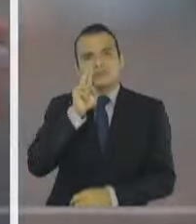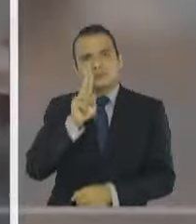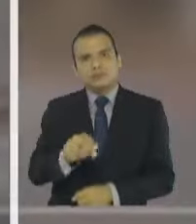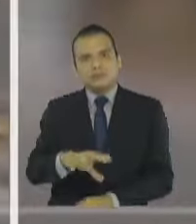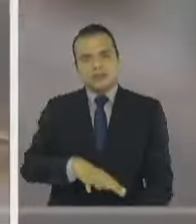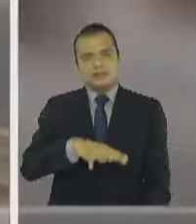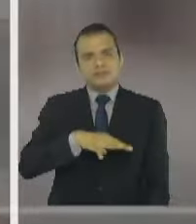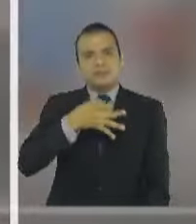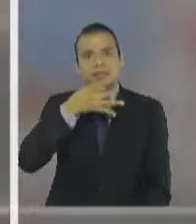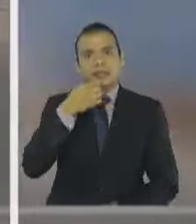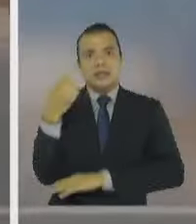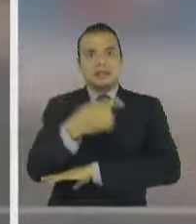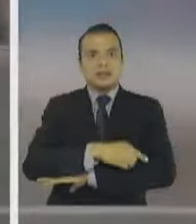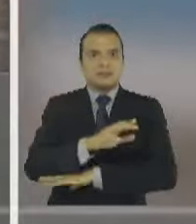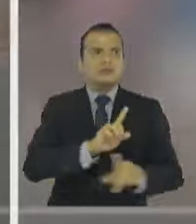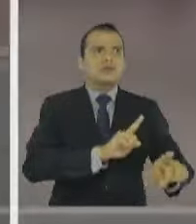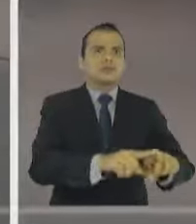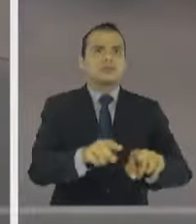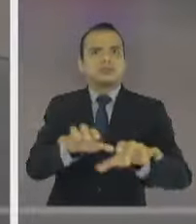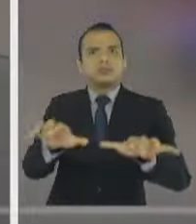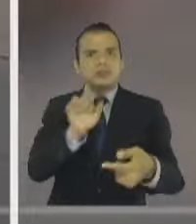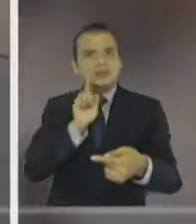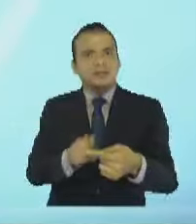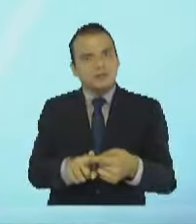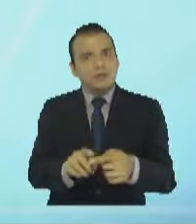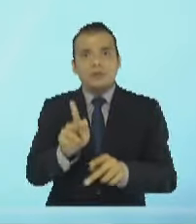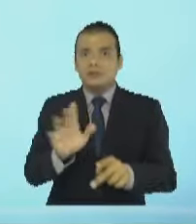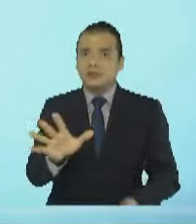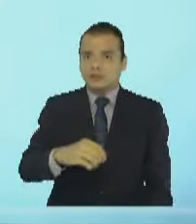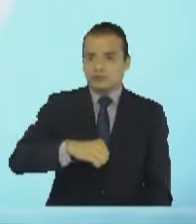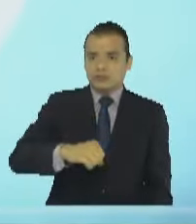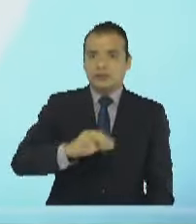realizan como forma de luchar por los derechos de esta comunidad. En otros temas, el